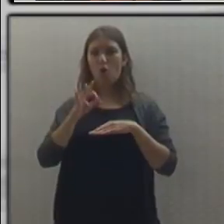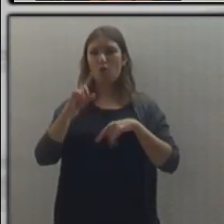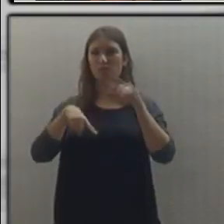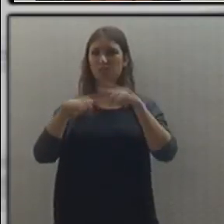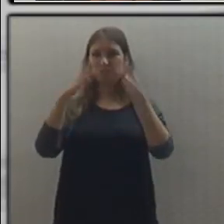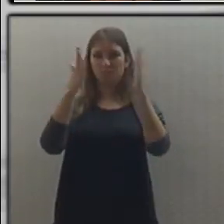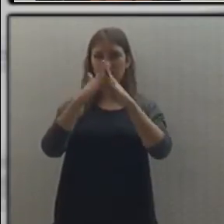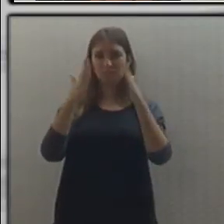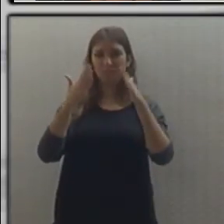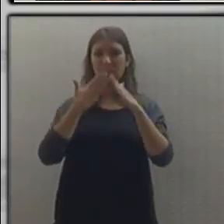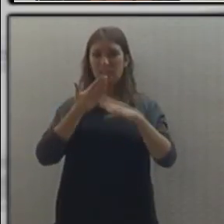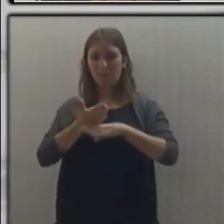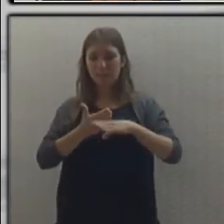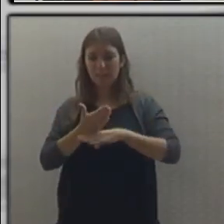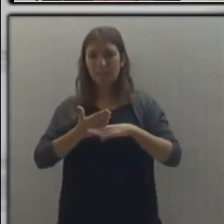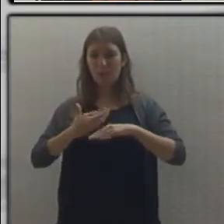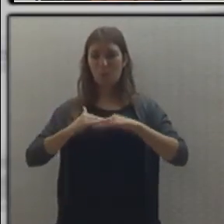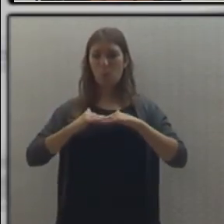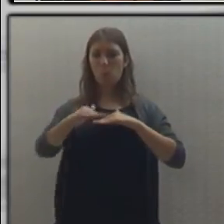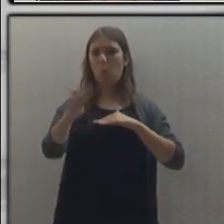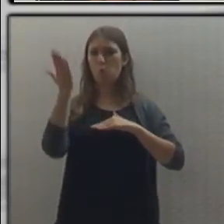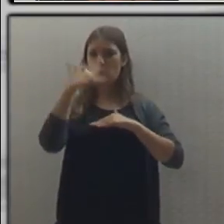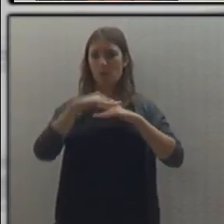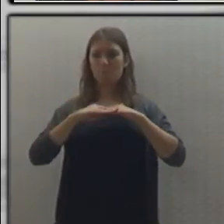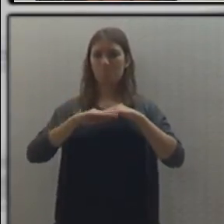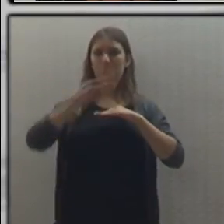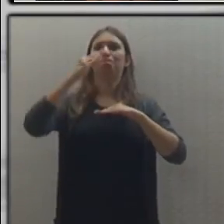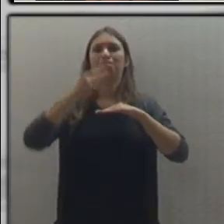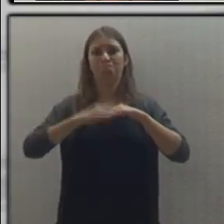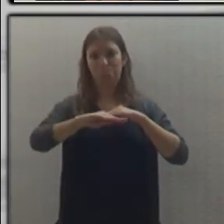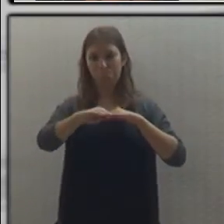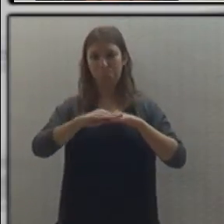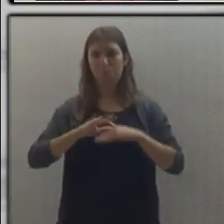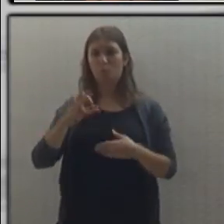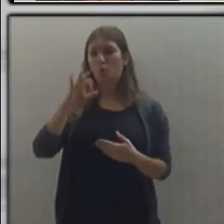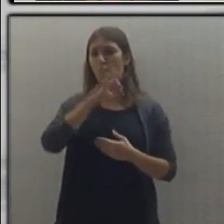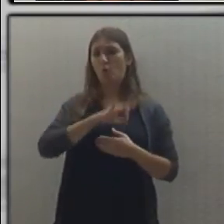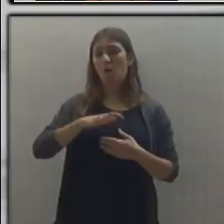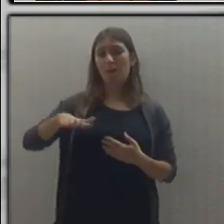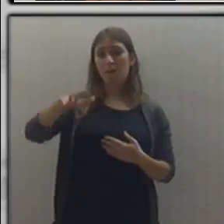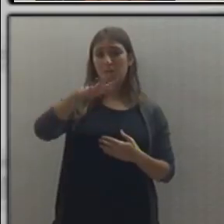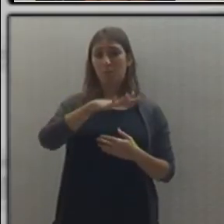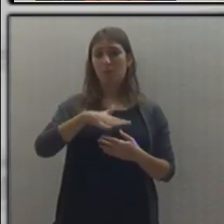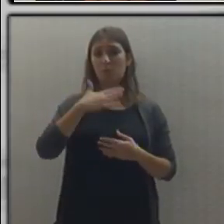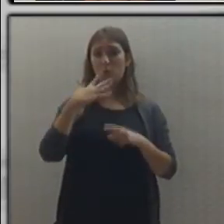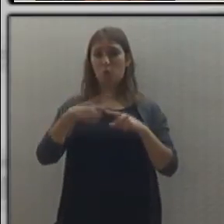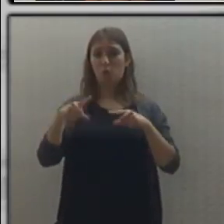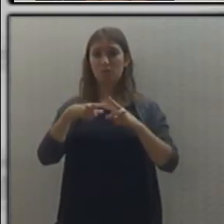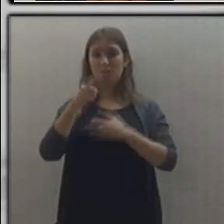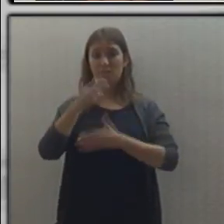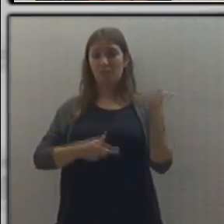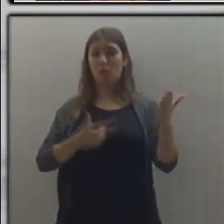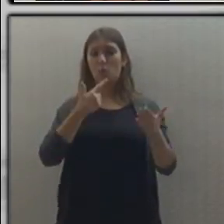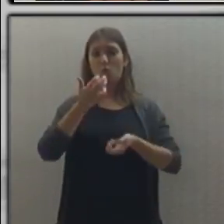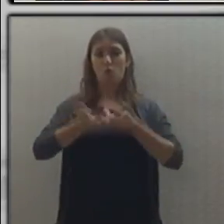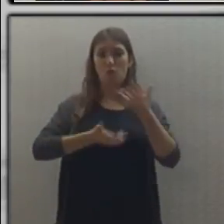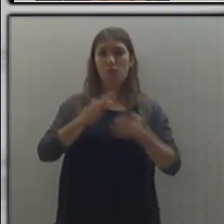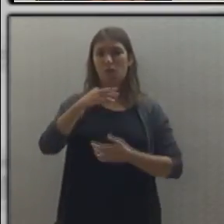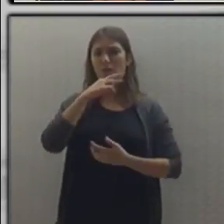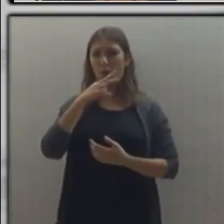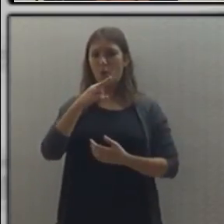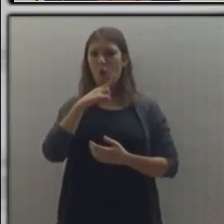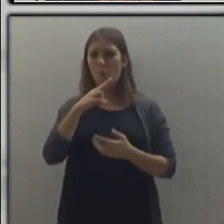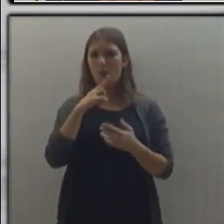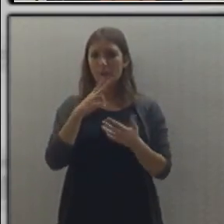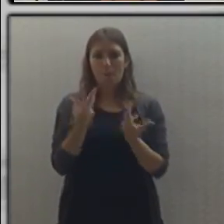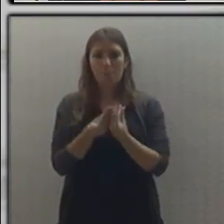etc. Y también otro ejemplo, la carencia de espacio entre elementos fijos de la cocina o el baño.